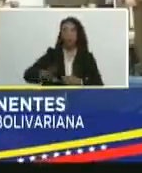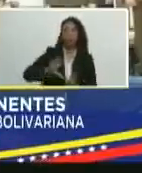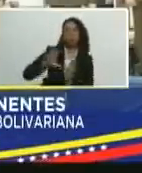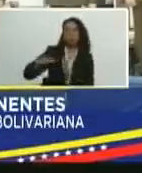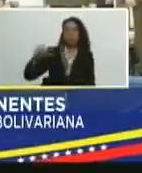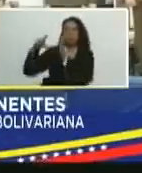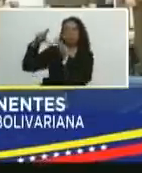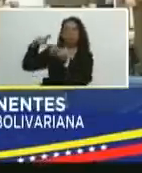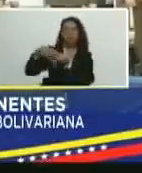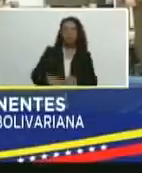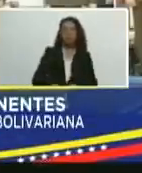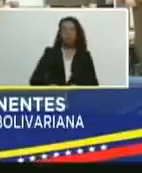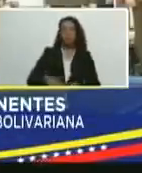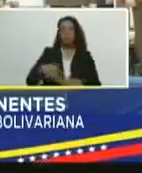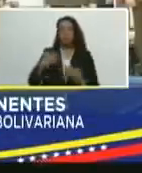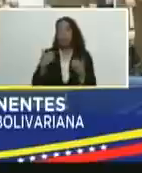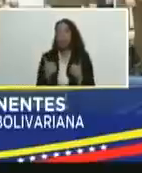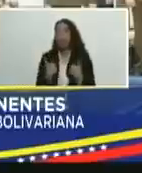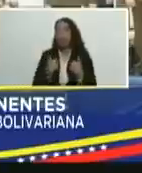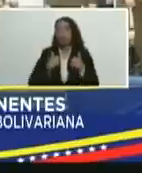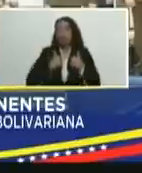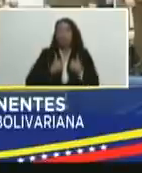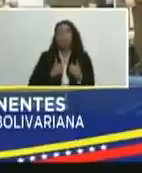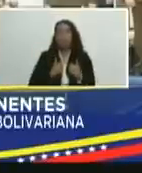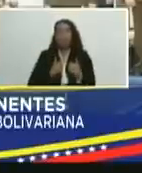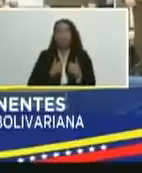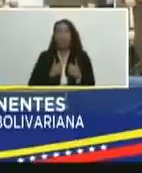Quisieran ver humillada a los militares venezolanos.